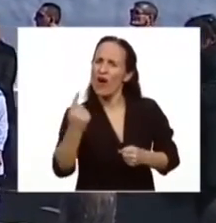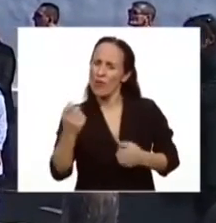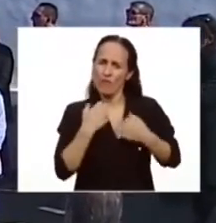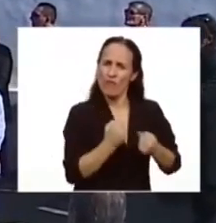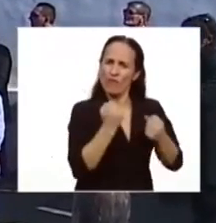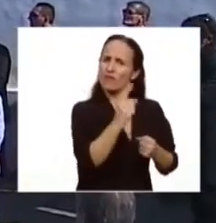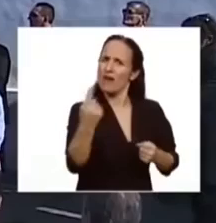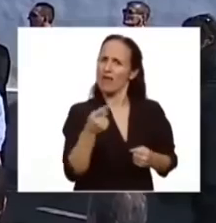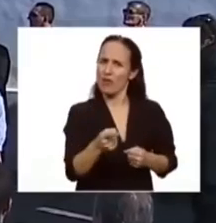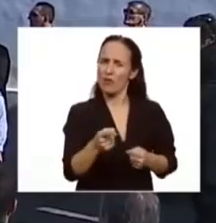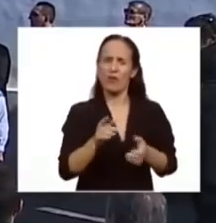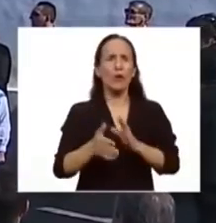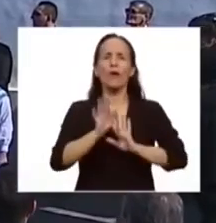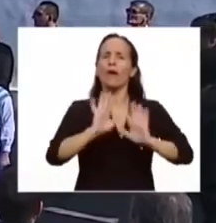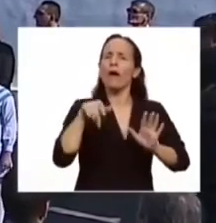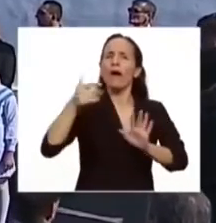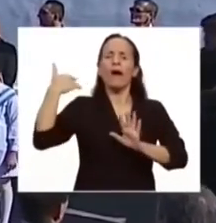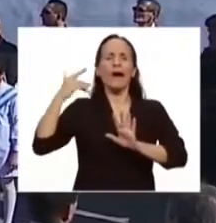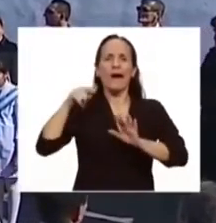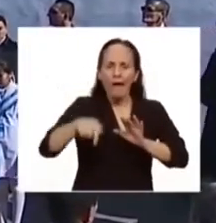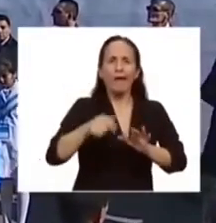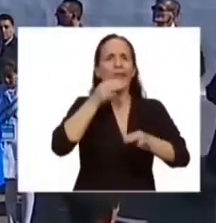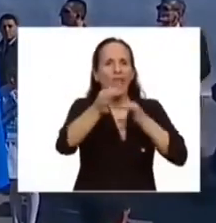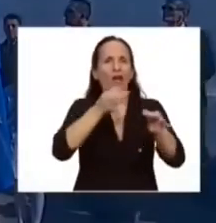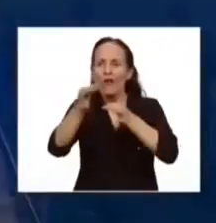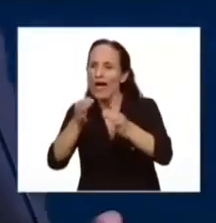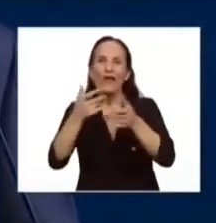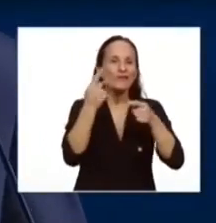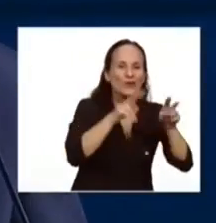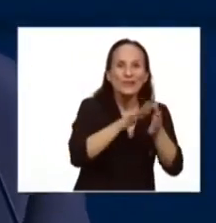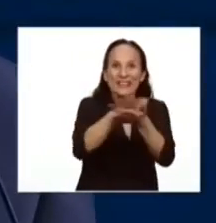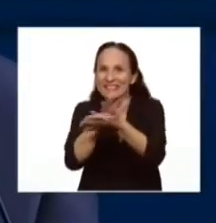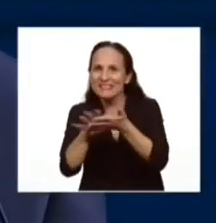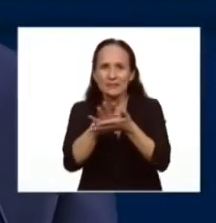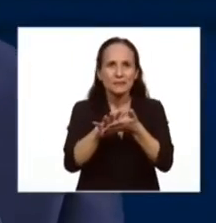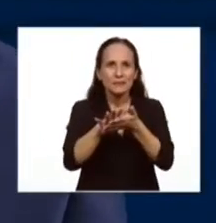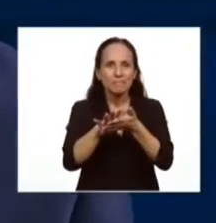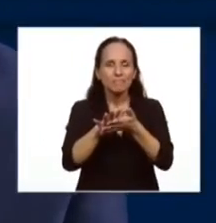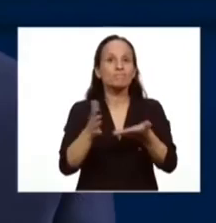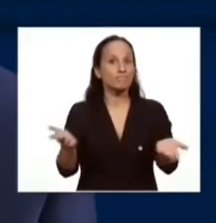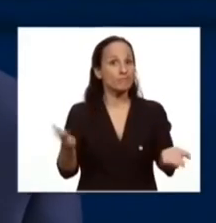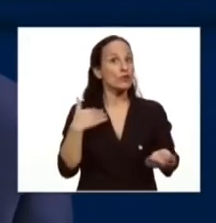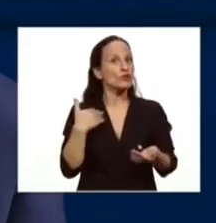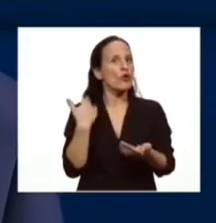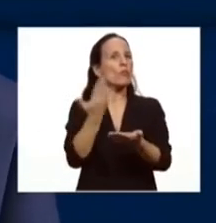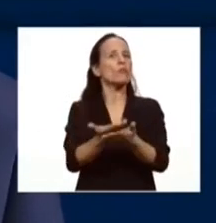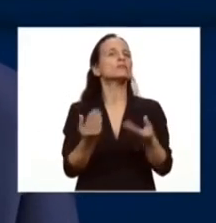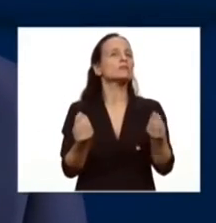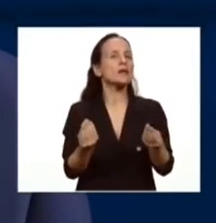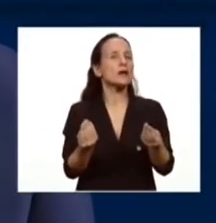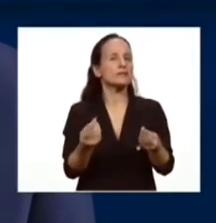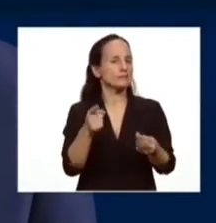de años tratando de encontrar soluciones comunes, y yo les he propuesto también desde la verdad,